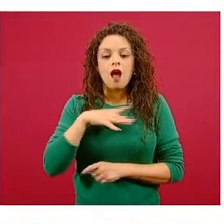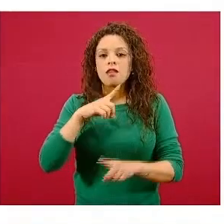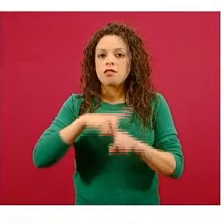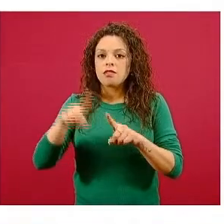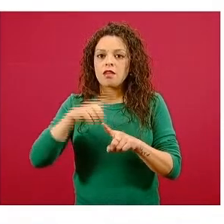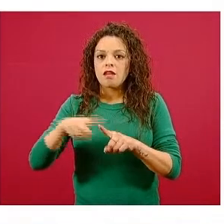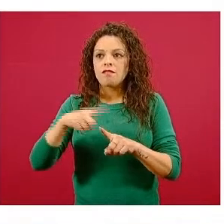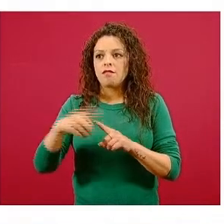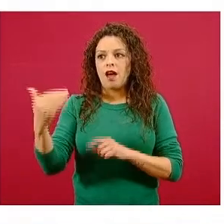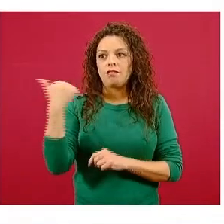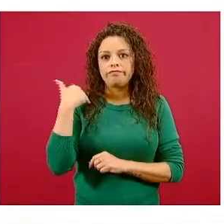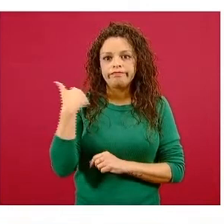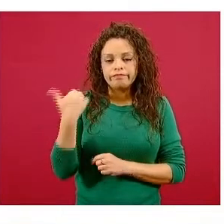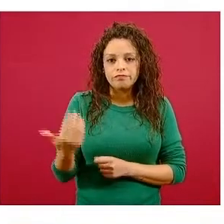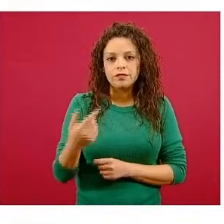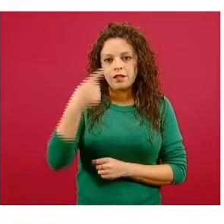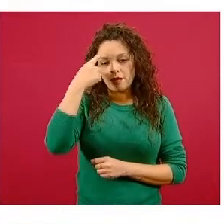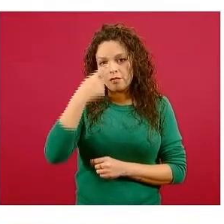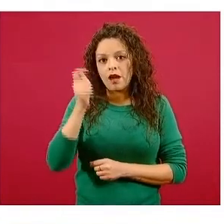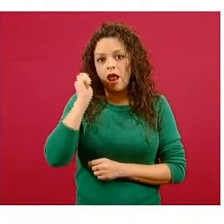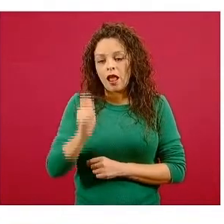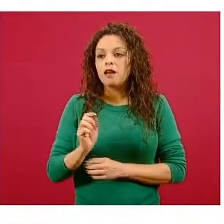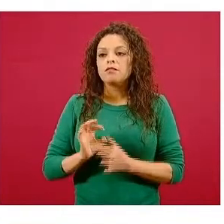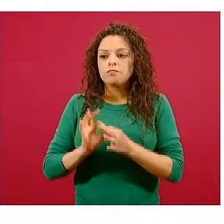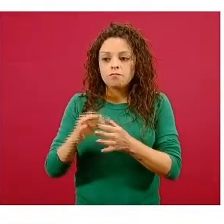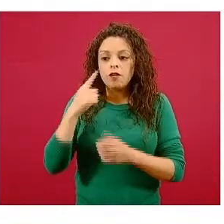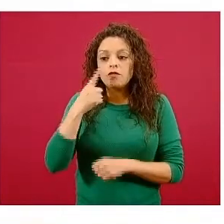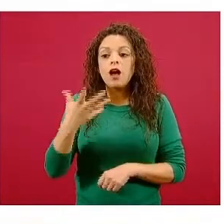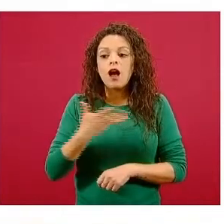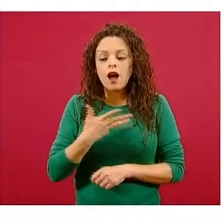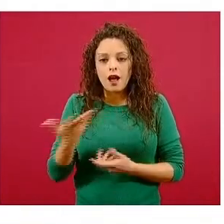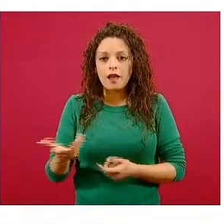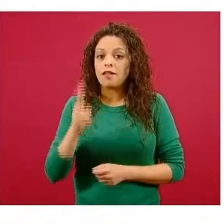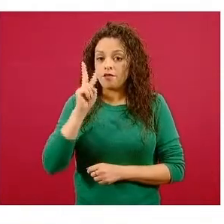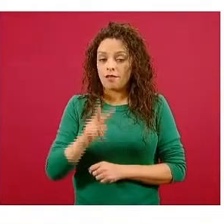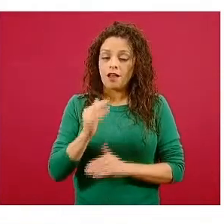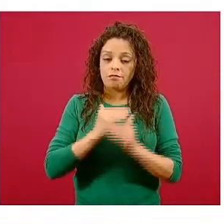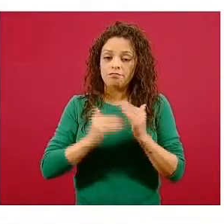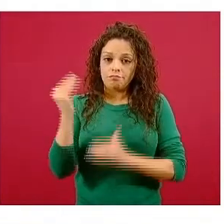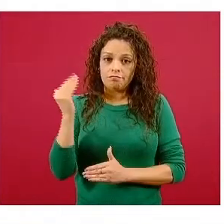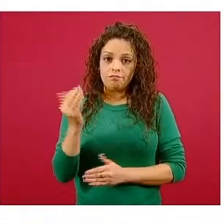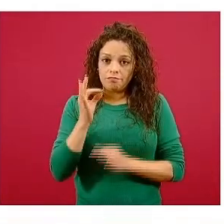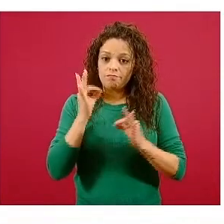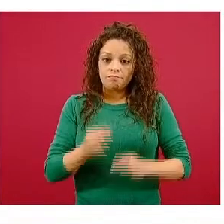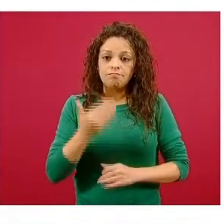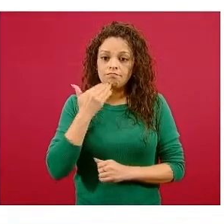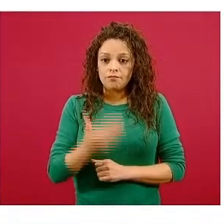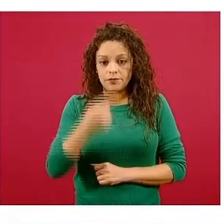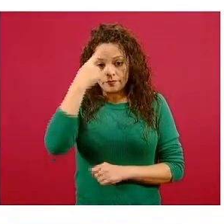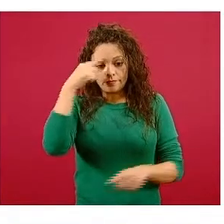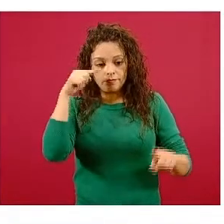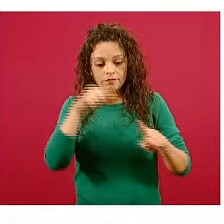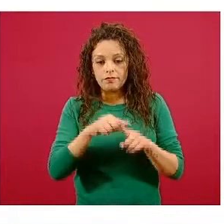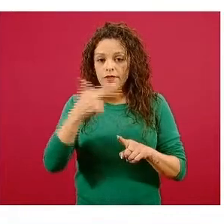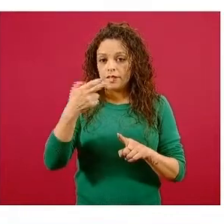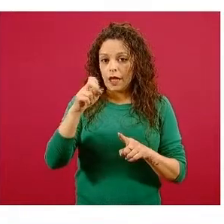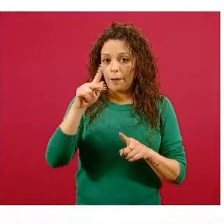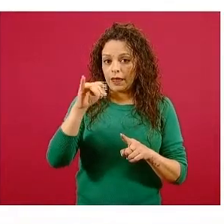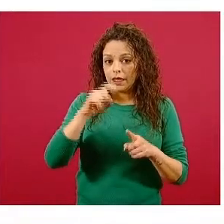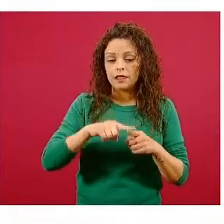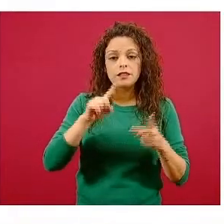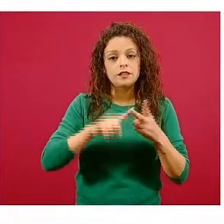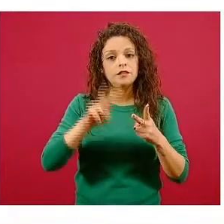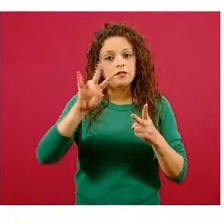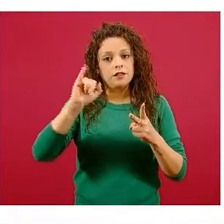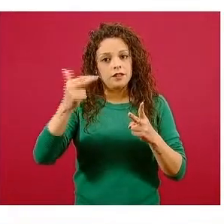solicitudes de vinculación que han sido exitosas tanto para VIH como para hepatitis C.